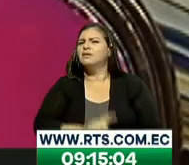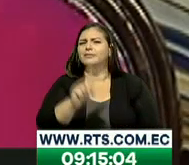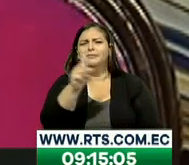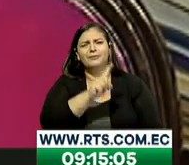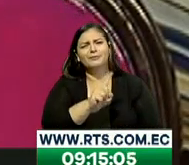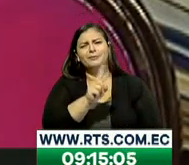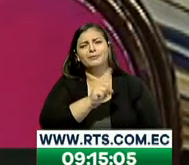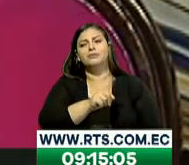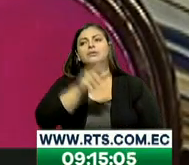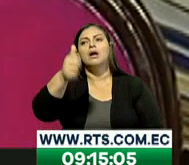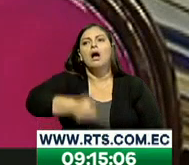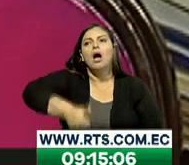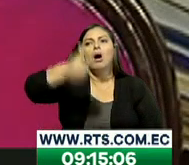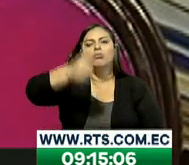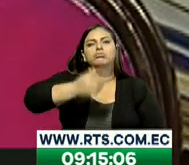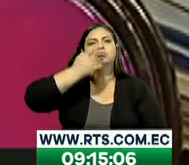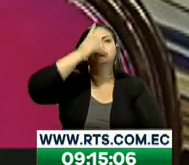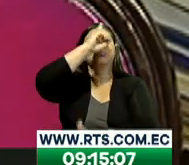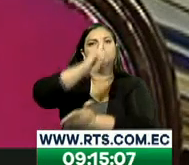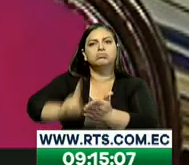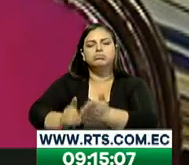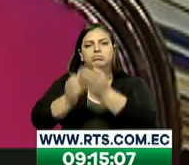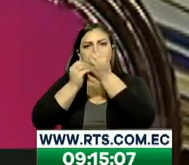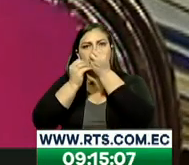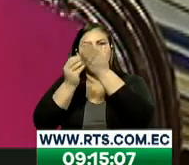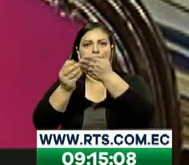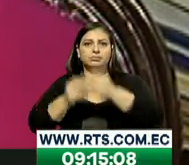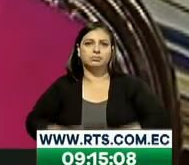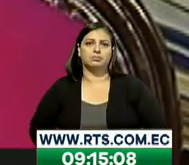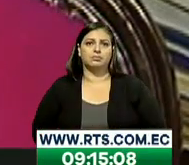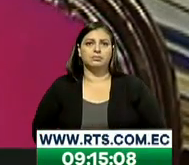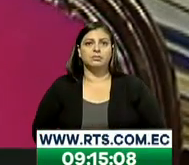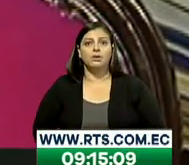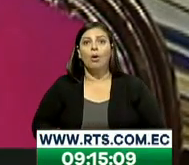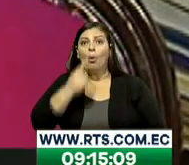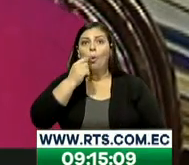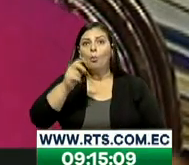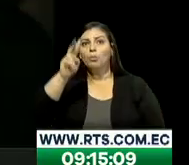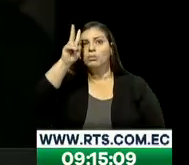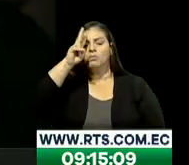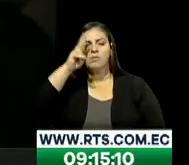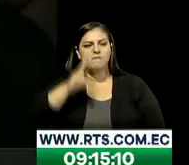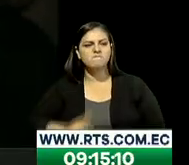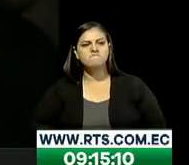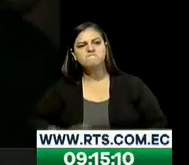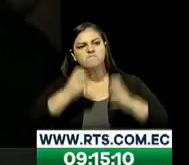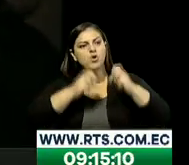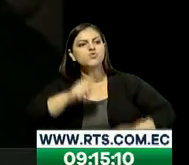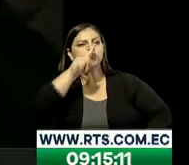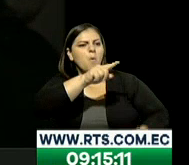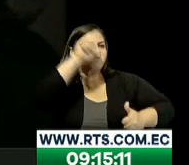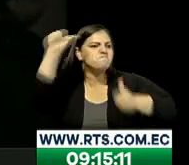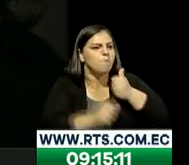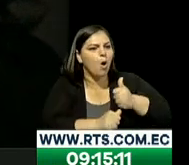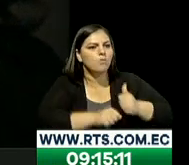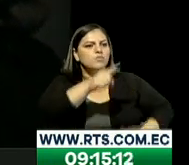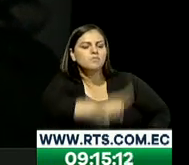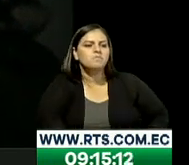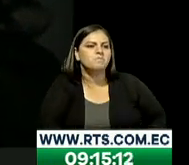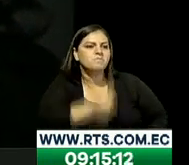violencia. Toda la labor del agresor está orientada a que la mujer se calle, a que la mujer no